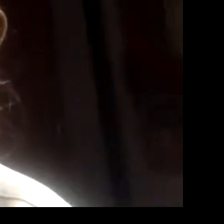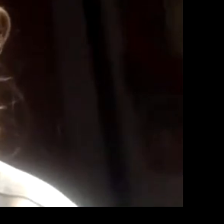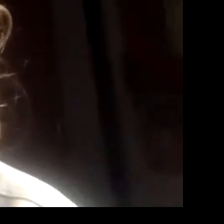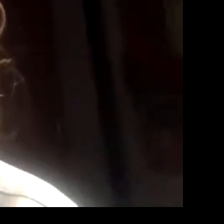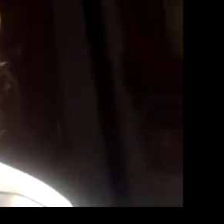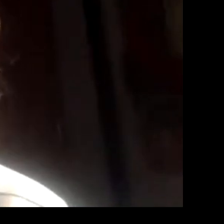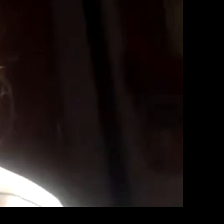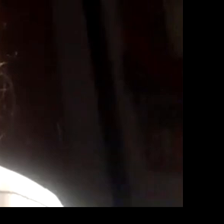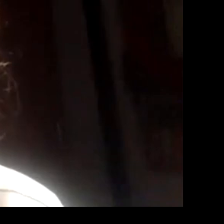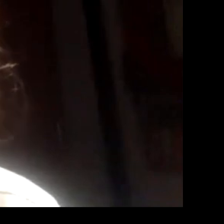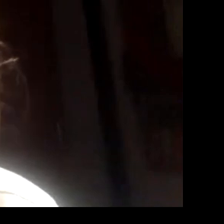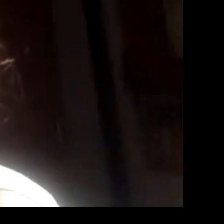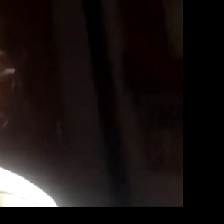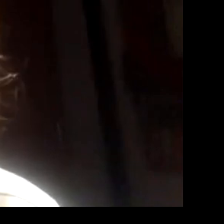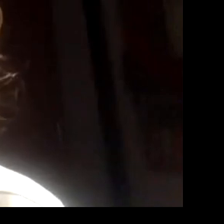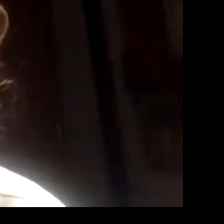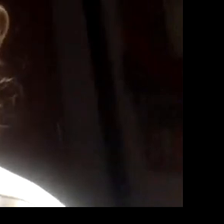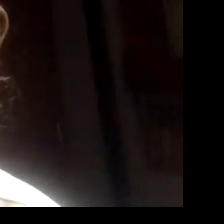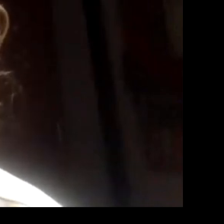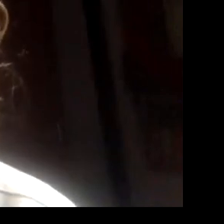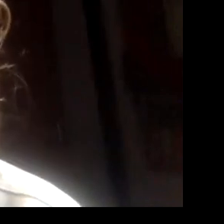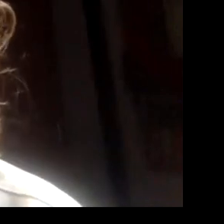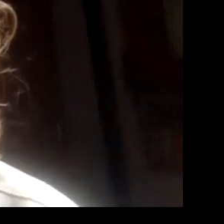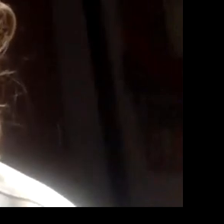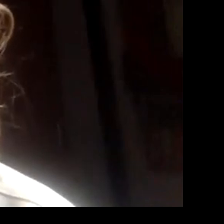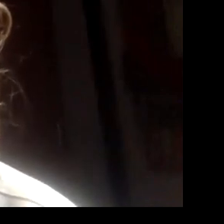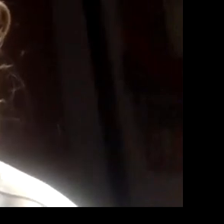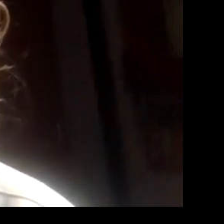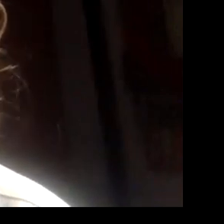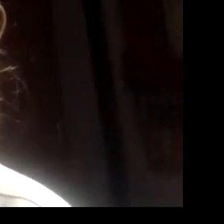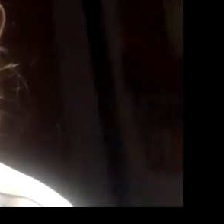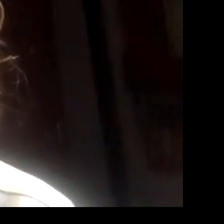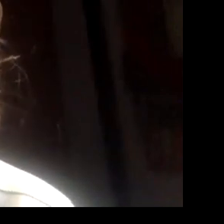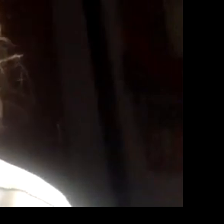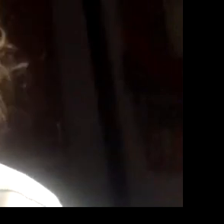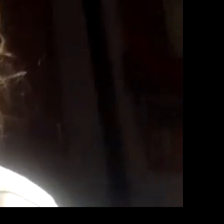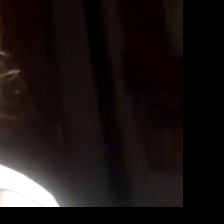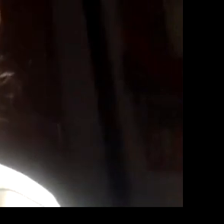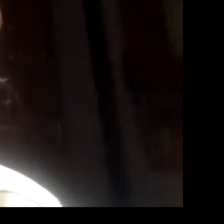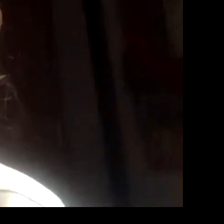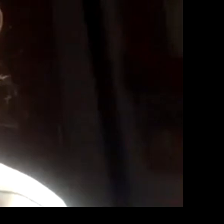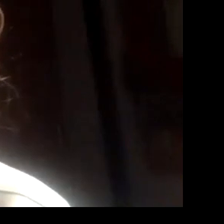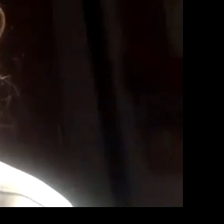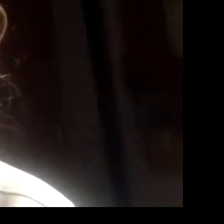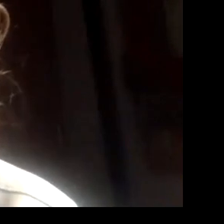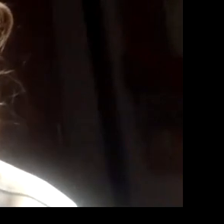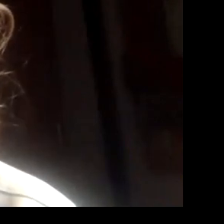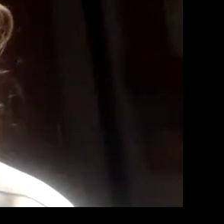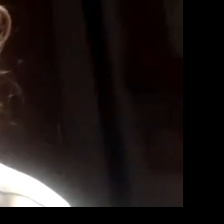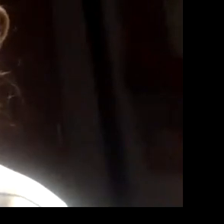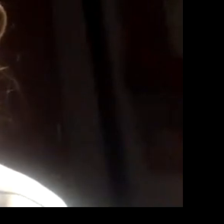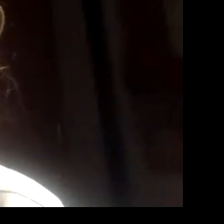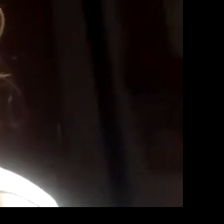Chile y actualmente es investigadora senior del Instituto de Neurociencia Biomédica, o BNI, de la Universidad de Chile,